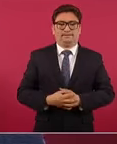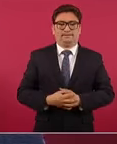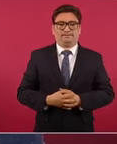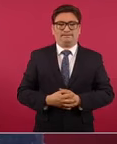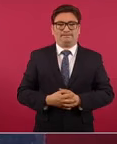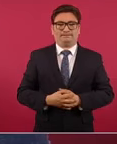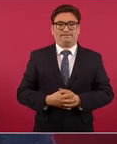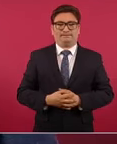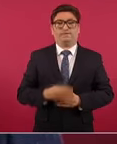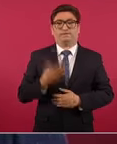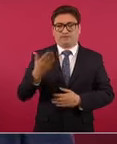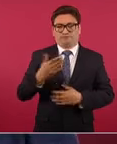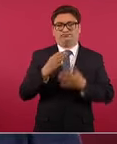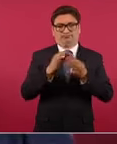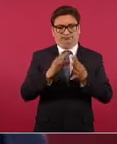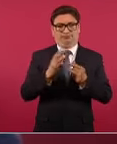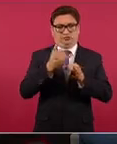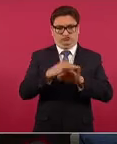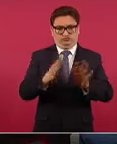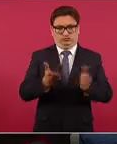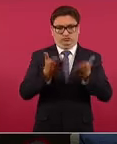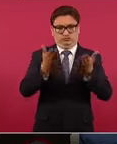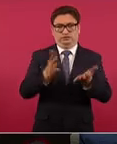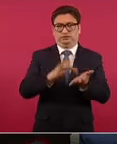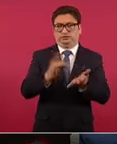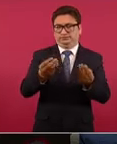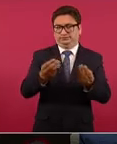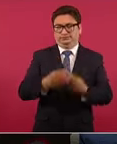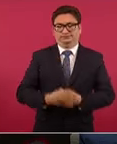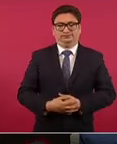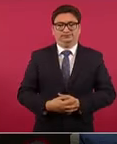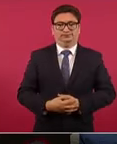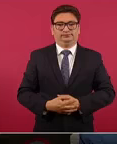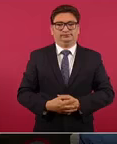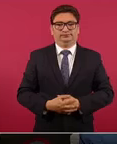será la información de hoy muchas gracias